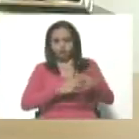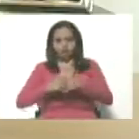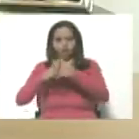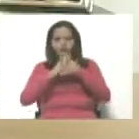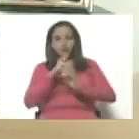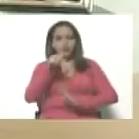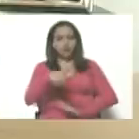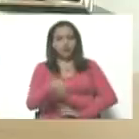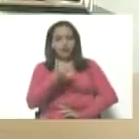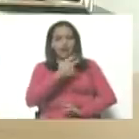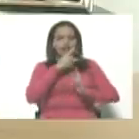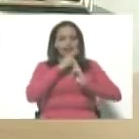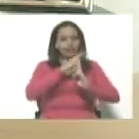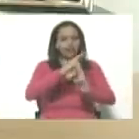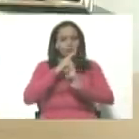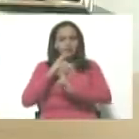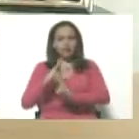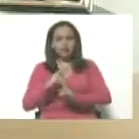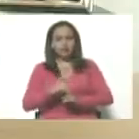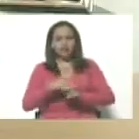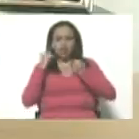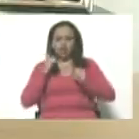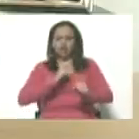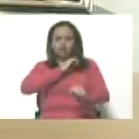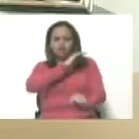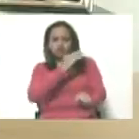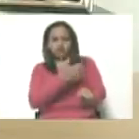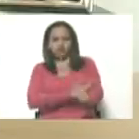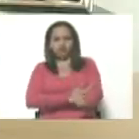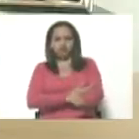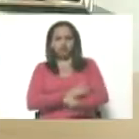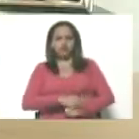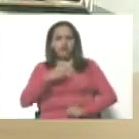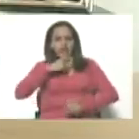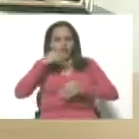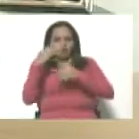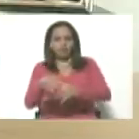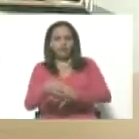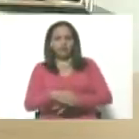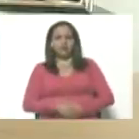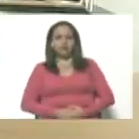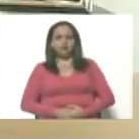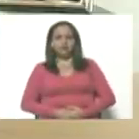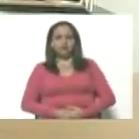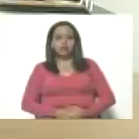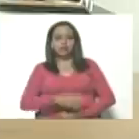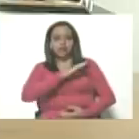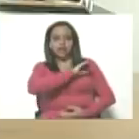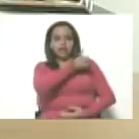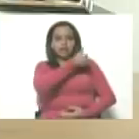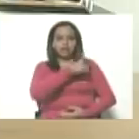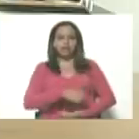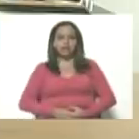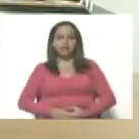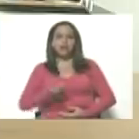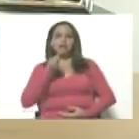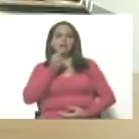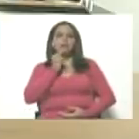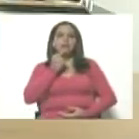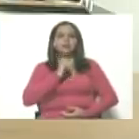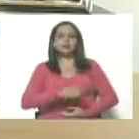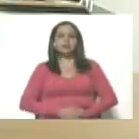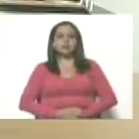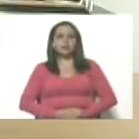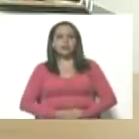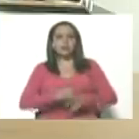Hoy le han respondido de manera gallarda y con la verdad el general en jefe Vladimir Padrino López,